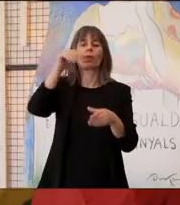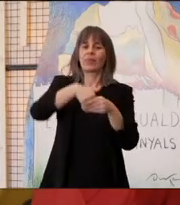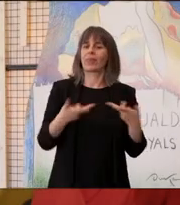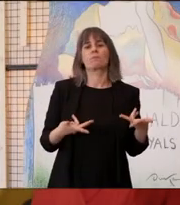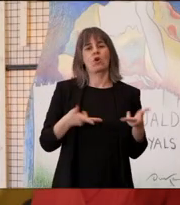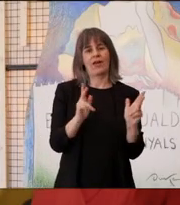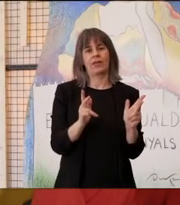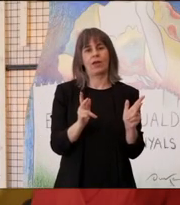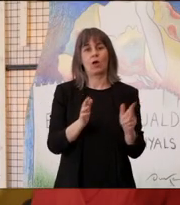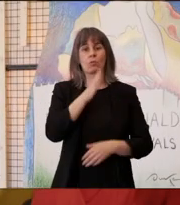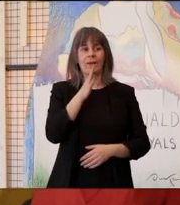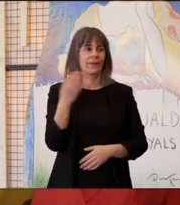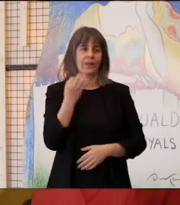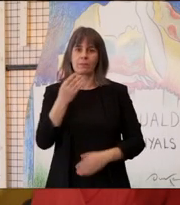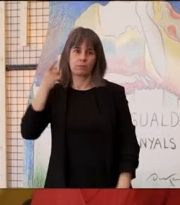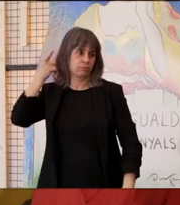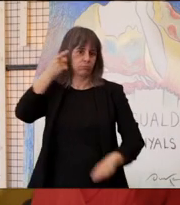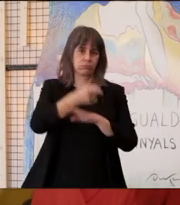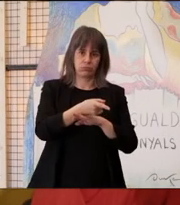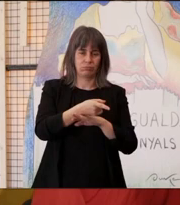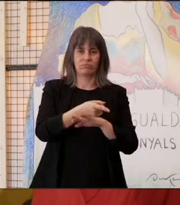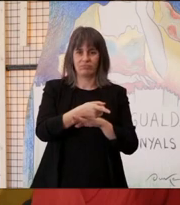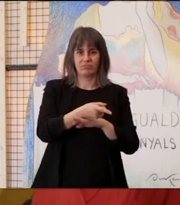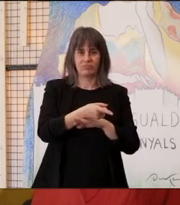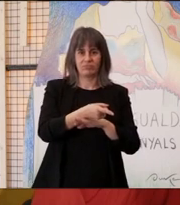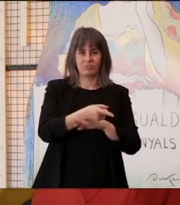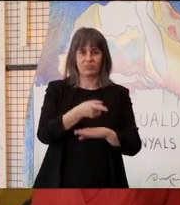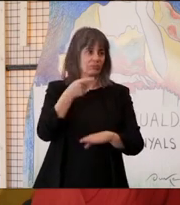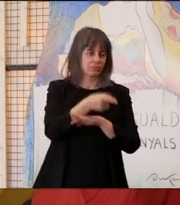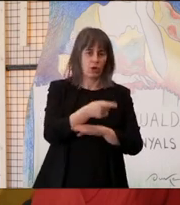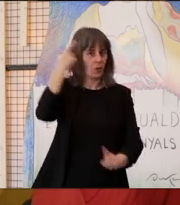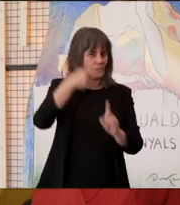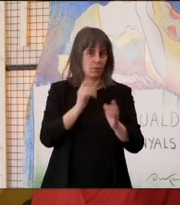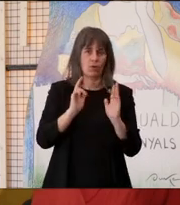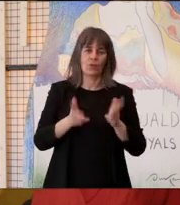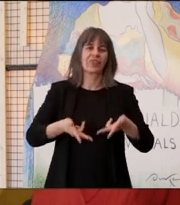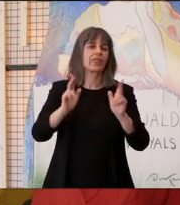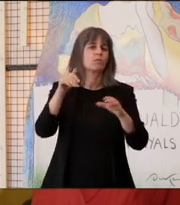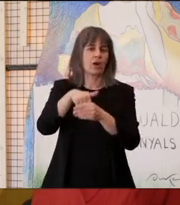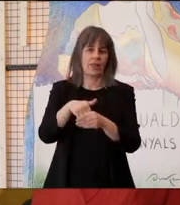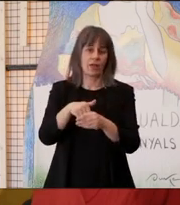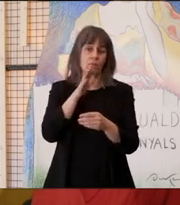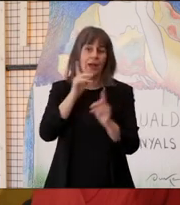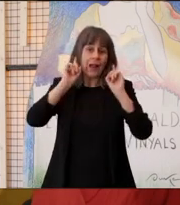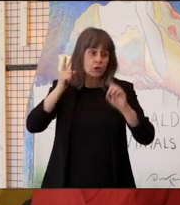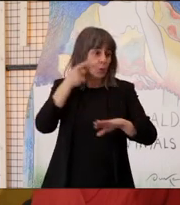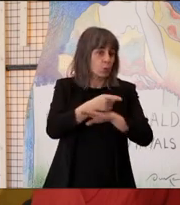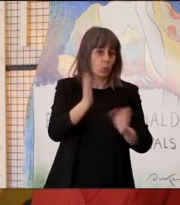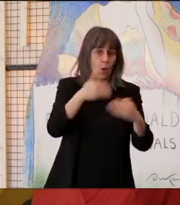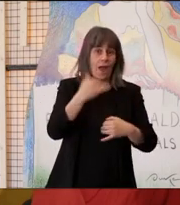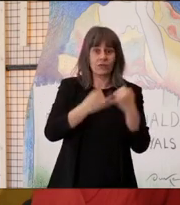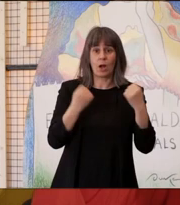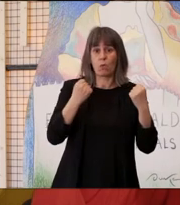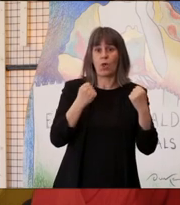no hay mujeres difícilmente podemos hablar de democracia No si el poder está en manos exclusivamente los hombres pero que